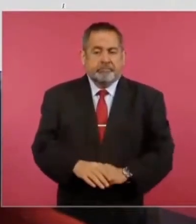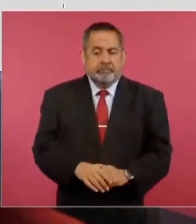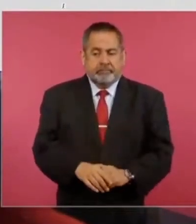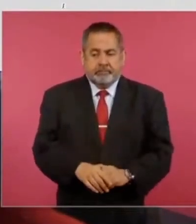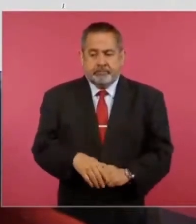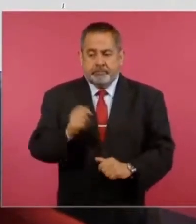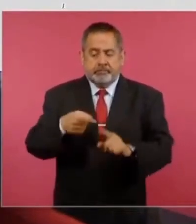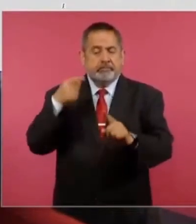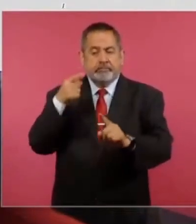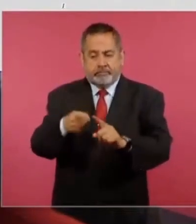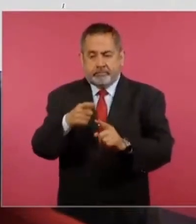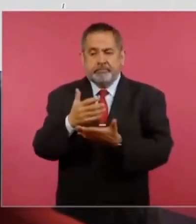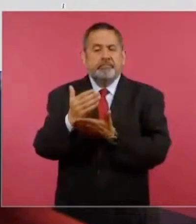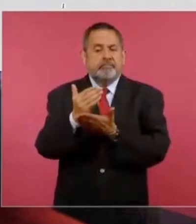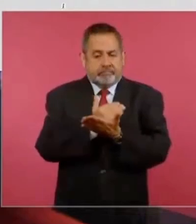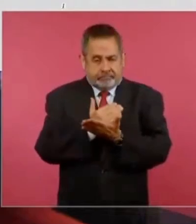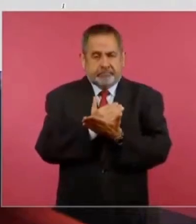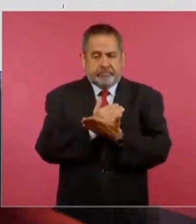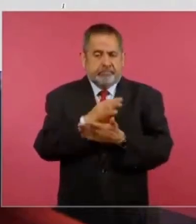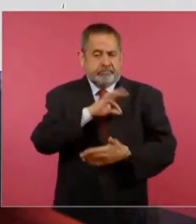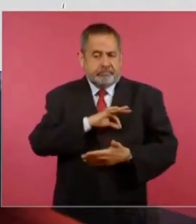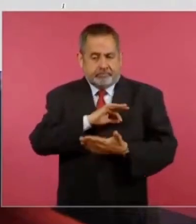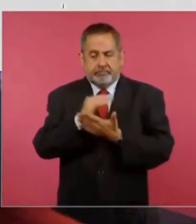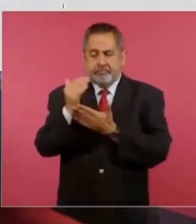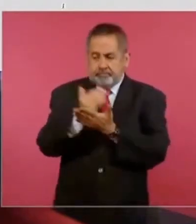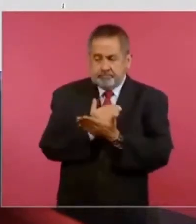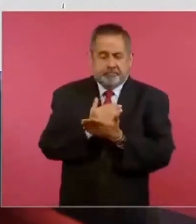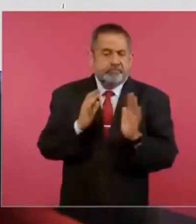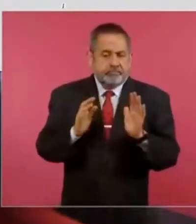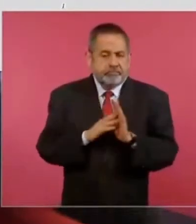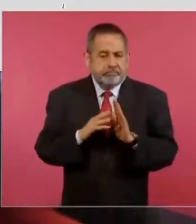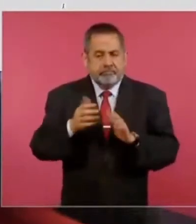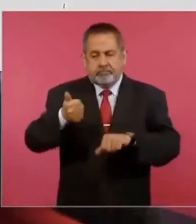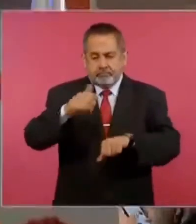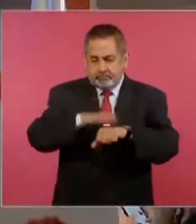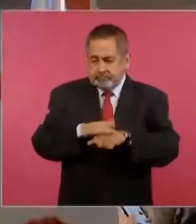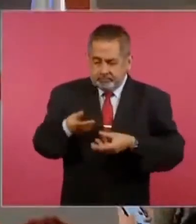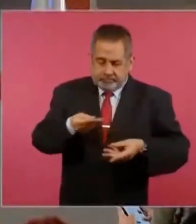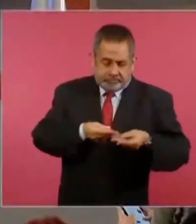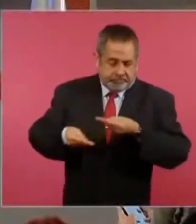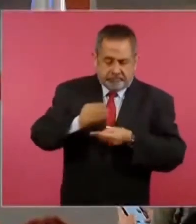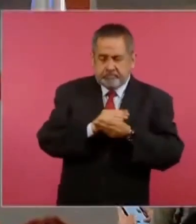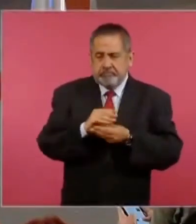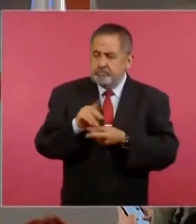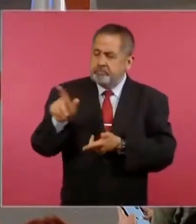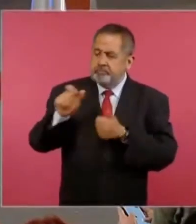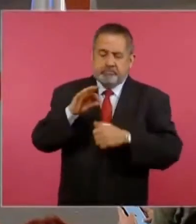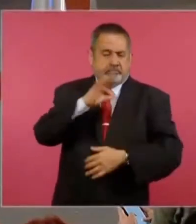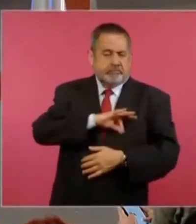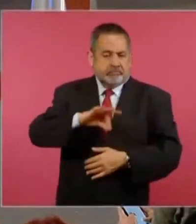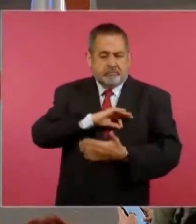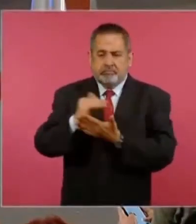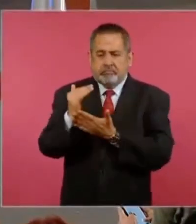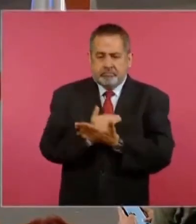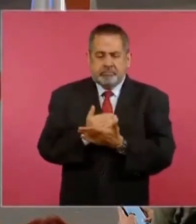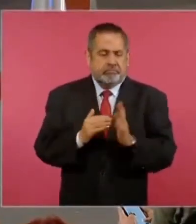Es decir, se redujo el cobro de comisiones por administrar las pensiones.